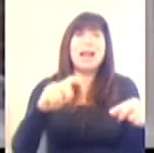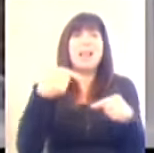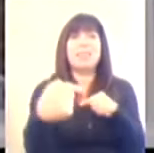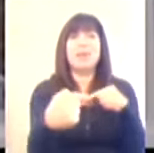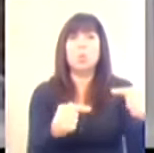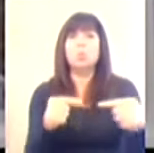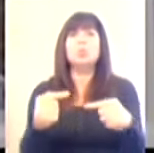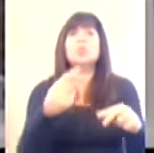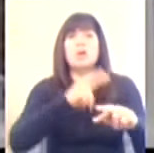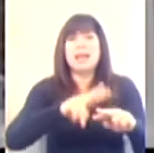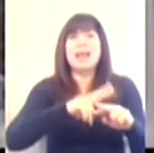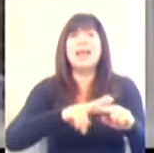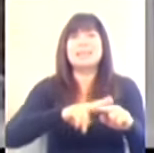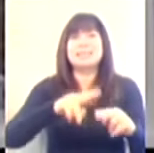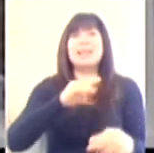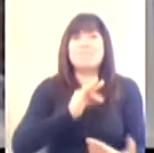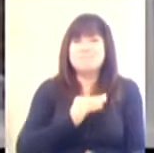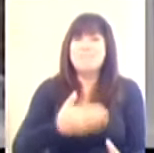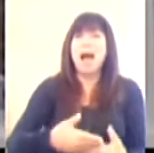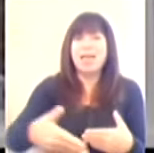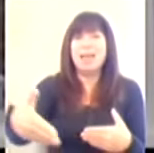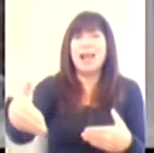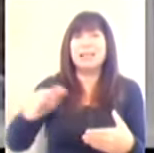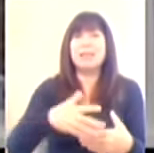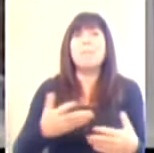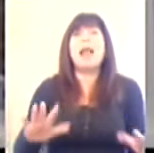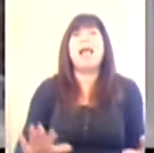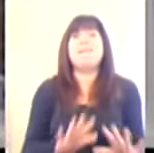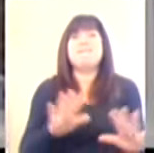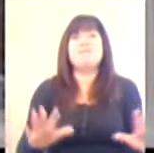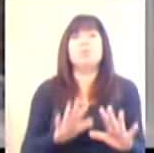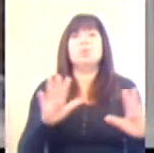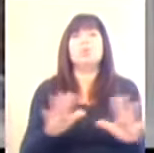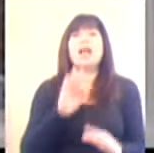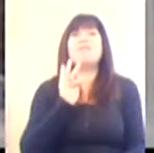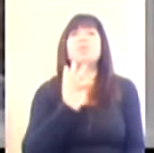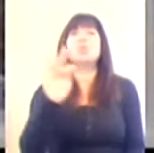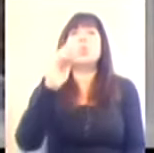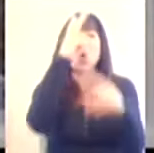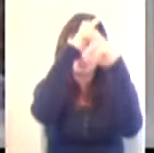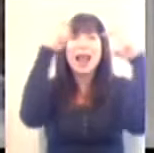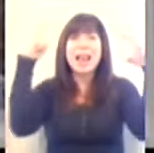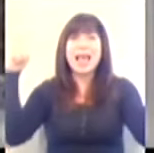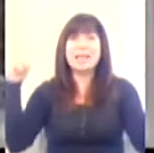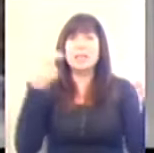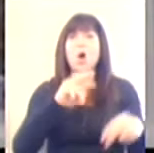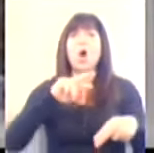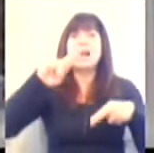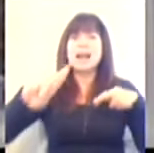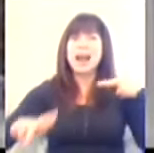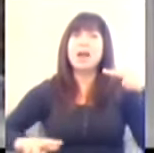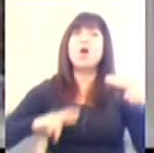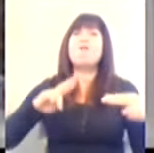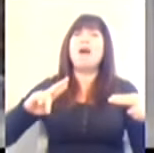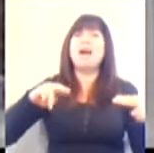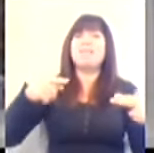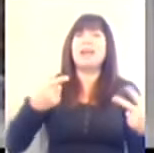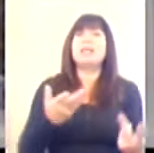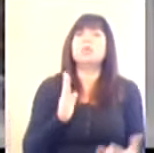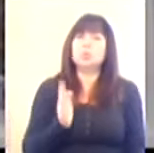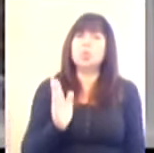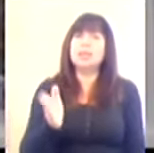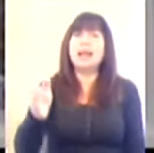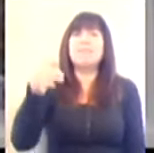se realizará más adelante, ¿verdad?, para impulsar el futuro eléctrico y renovable, sustentable y equitativo en nuestro país,